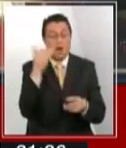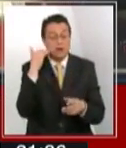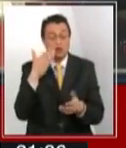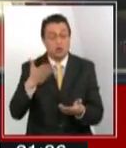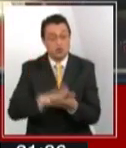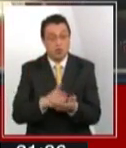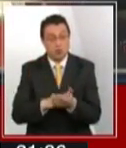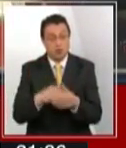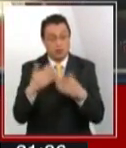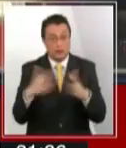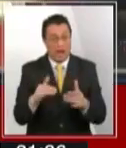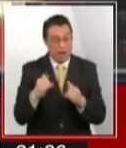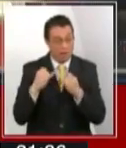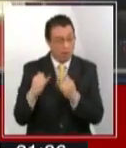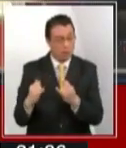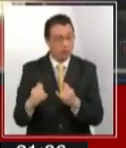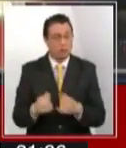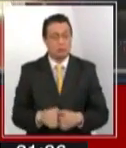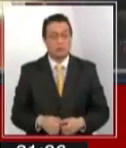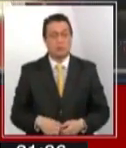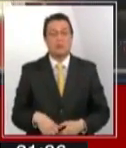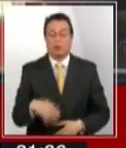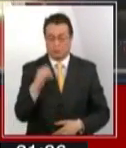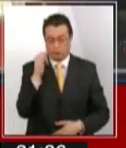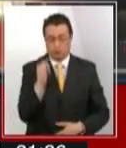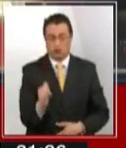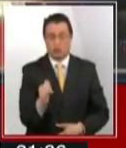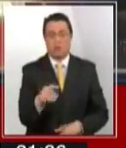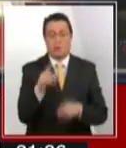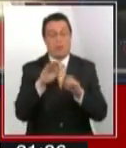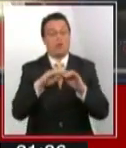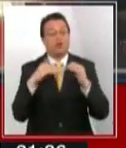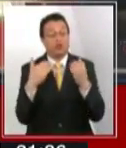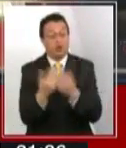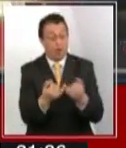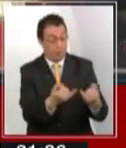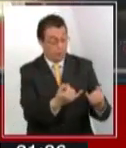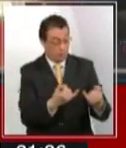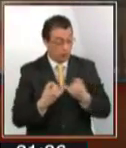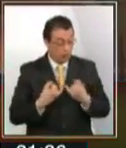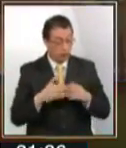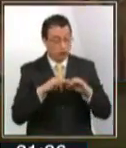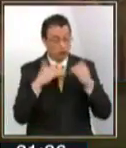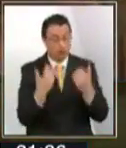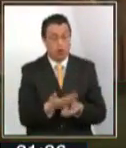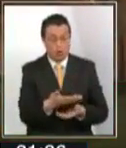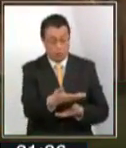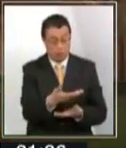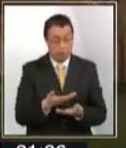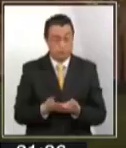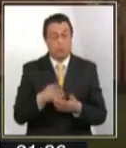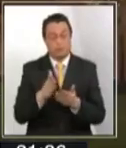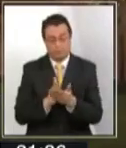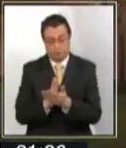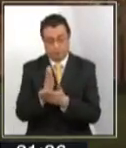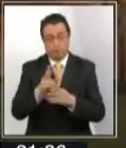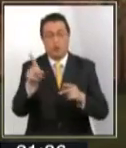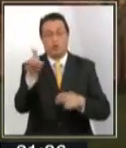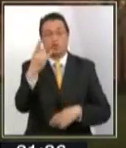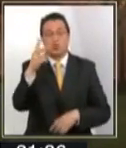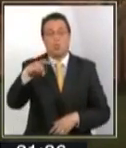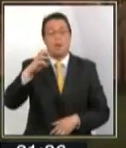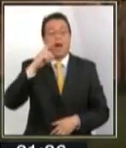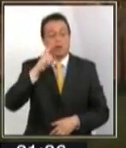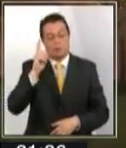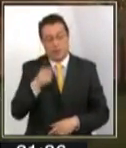morían? Sí, cada información que yo recibí fue... se inició la investigación sumaria respectiva y se